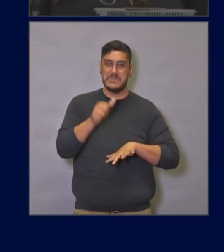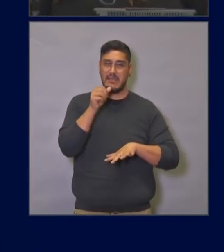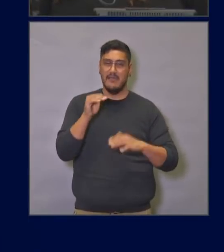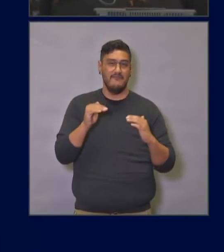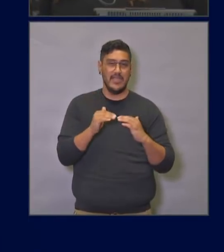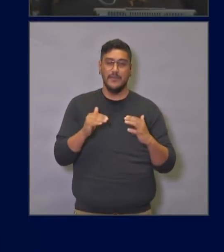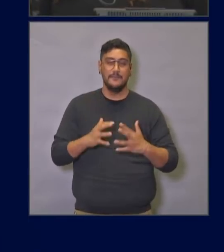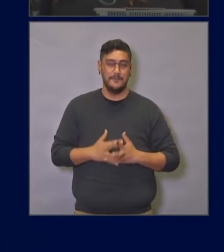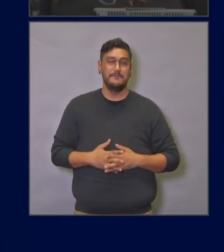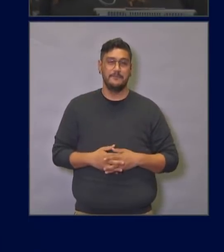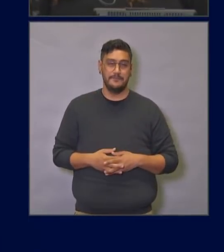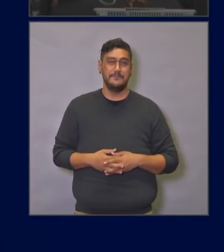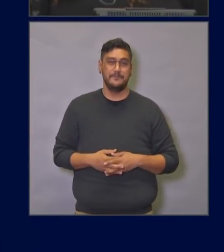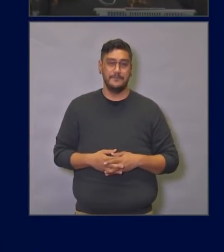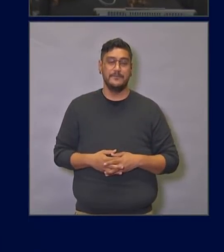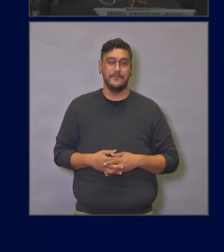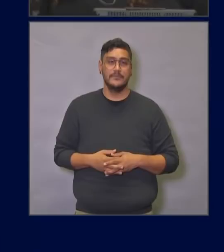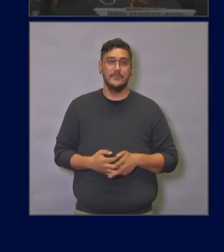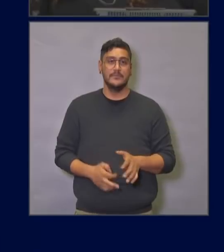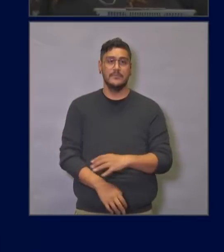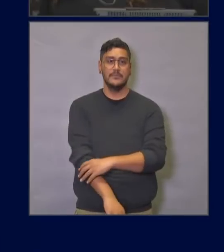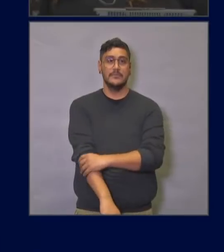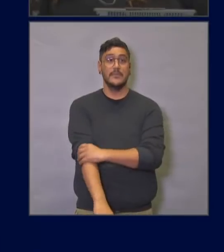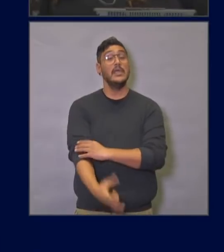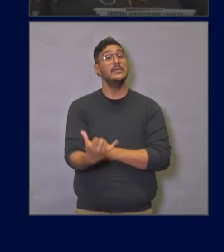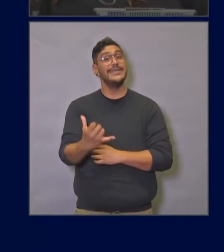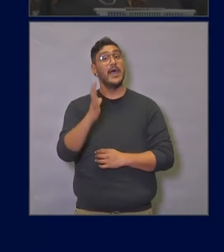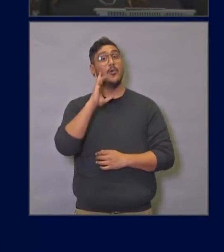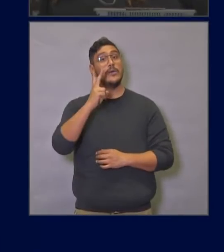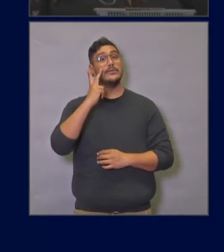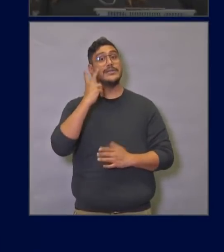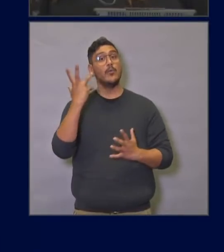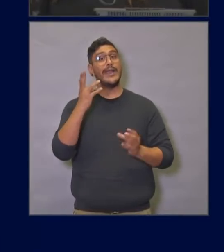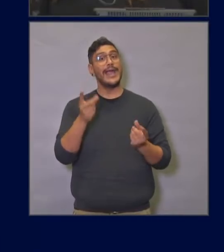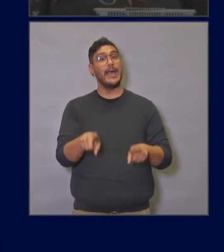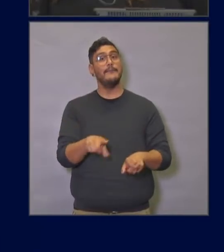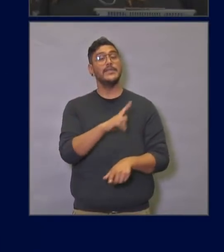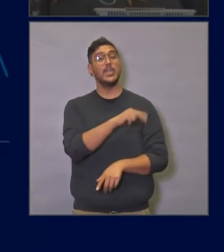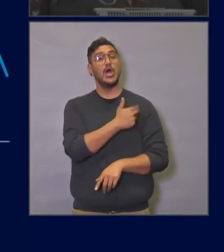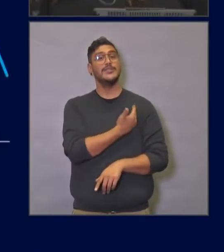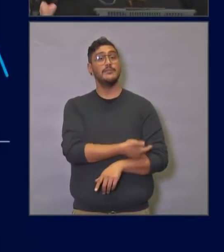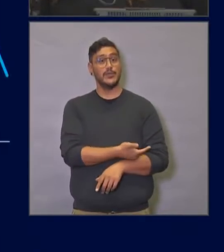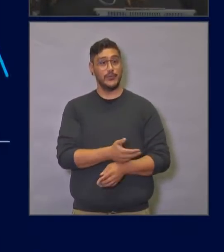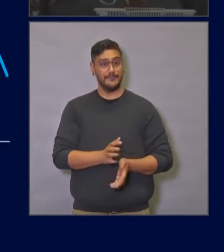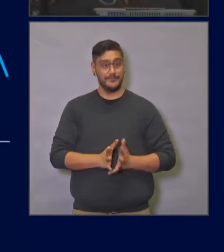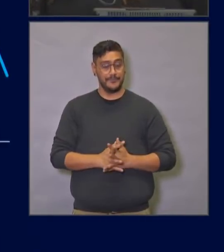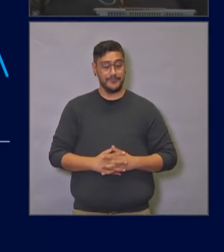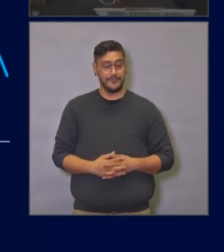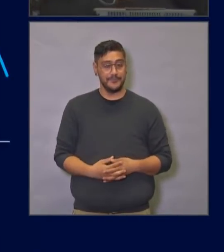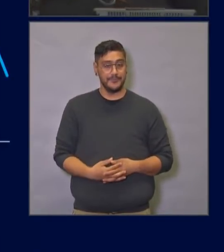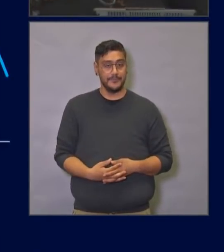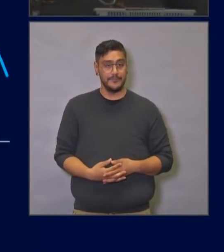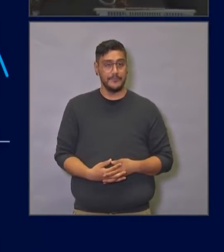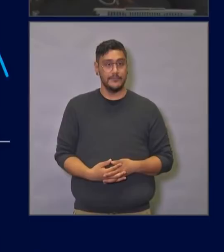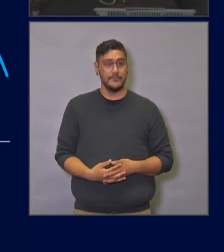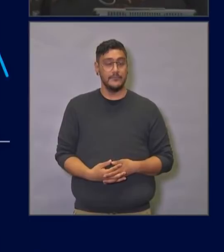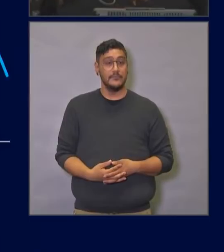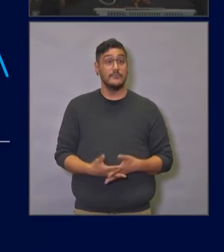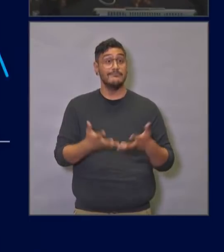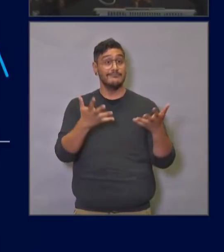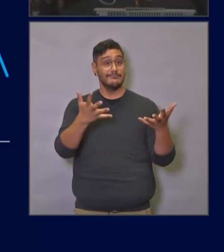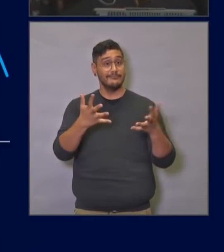Ahora vamos a ver lo que está pasando en nuestros hospitales. Next slide. Aunque estamos viendo